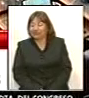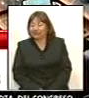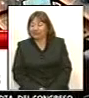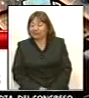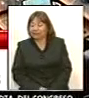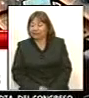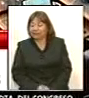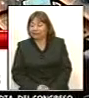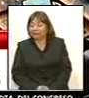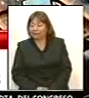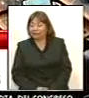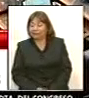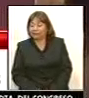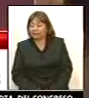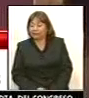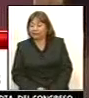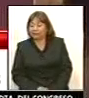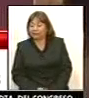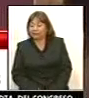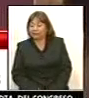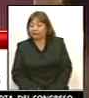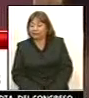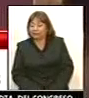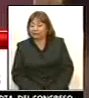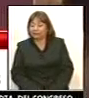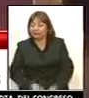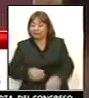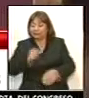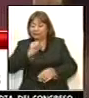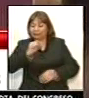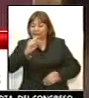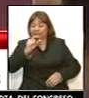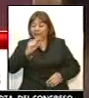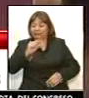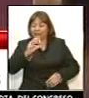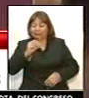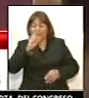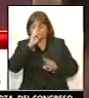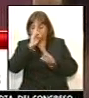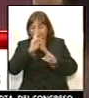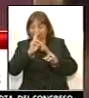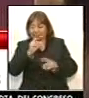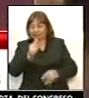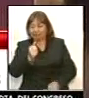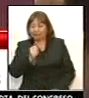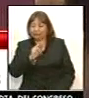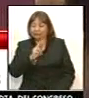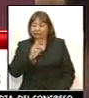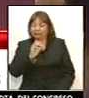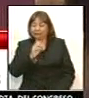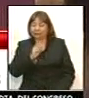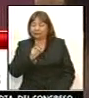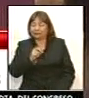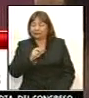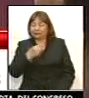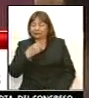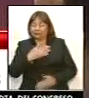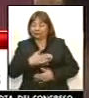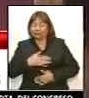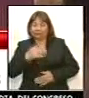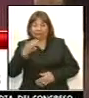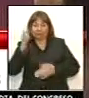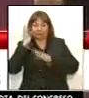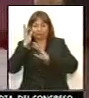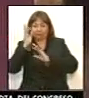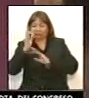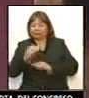sí. Salgado, un minuto. Sí, gracias. Yo también respeto a la congresista Mercedes Arauz y... Yo participé en la conferencia